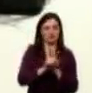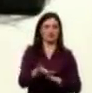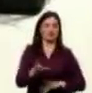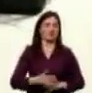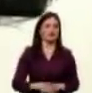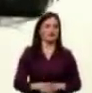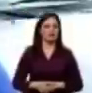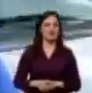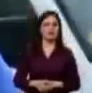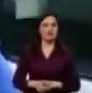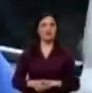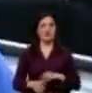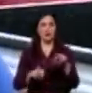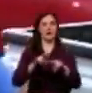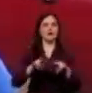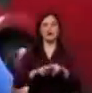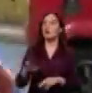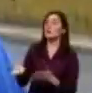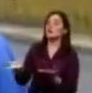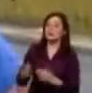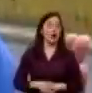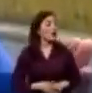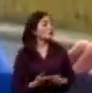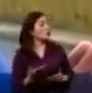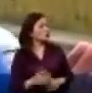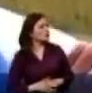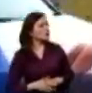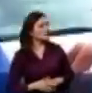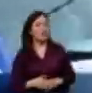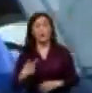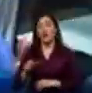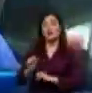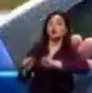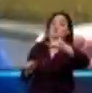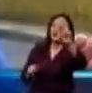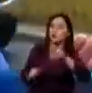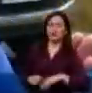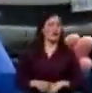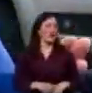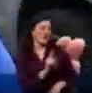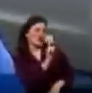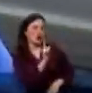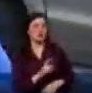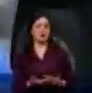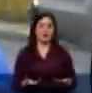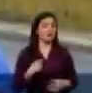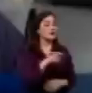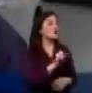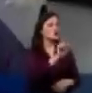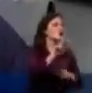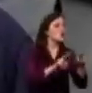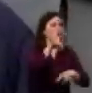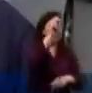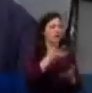más convenientes. Muchos taxistas que le dicen que para dónde va, a veces les conviene hacerle la carrera o no. Esto no, ellos para donde uno vaya, lo llevan.